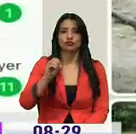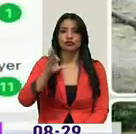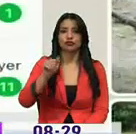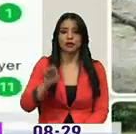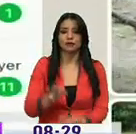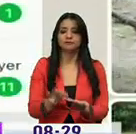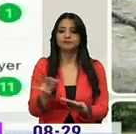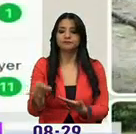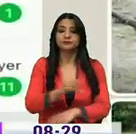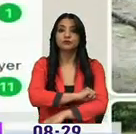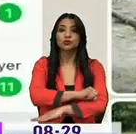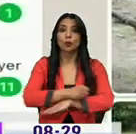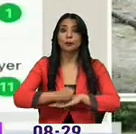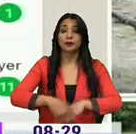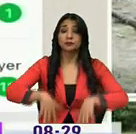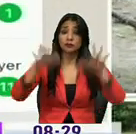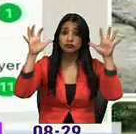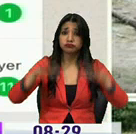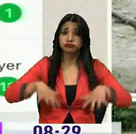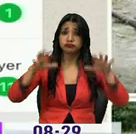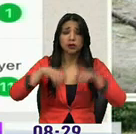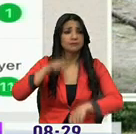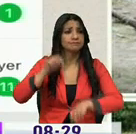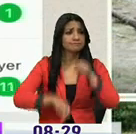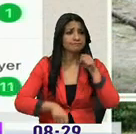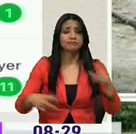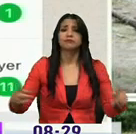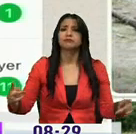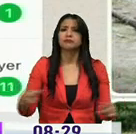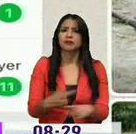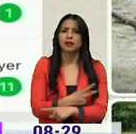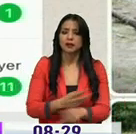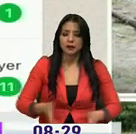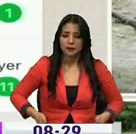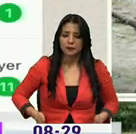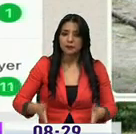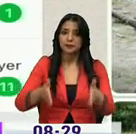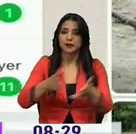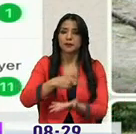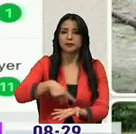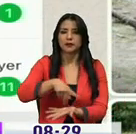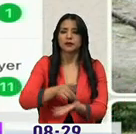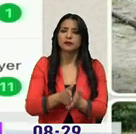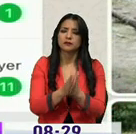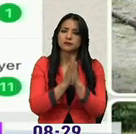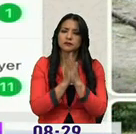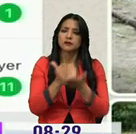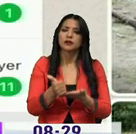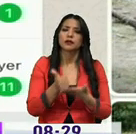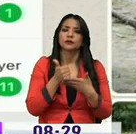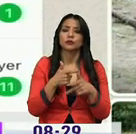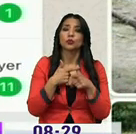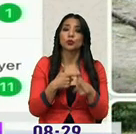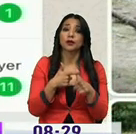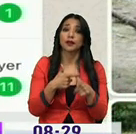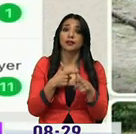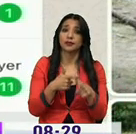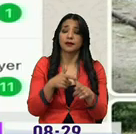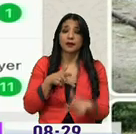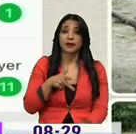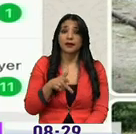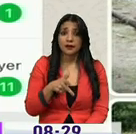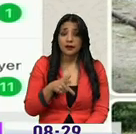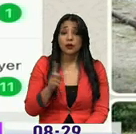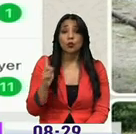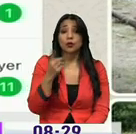Cantón Sucumbíos, el invierno provoca desastres y genera peligros para los parroquianos. Pedimos ayuda inmediata, estamos incomunicados, el